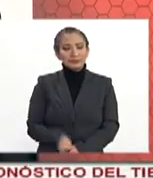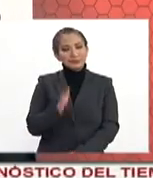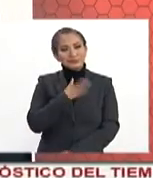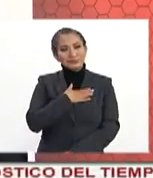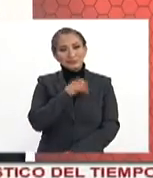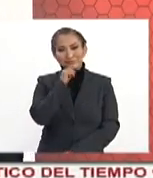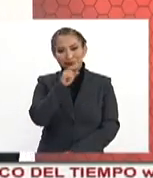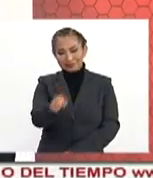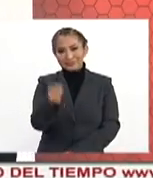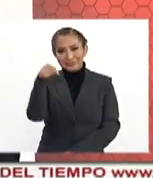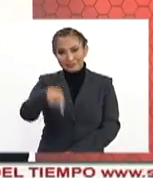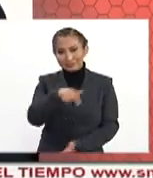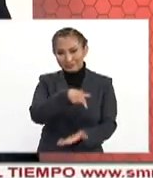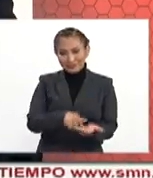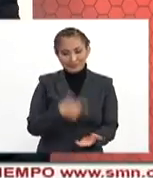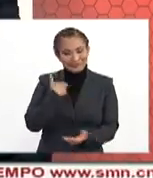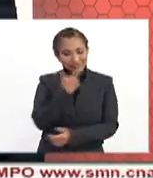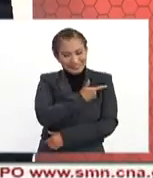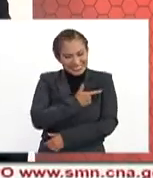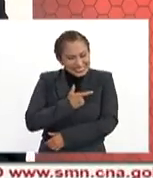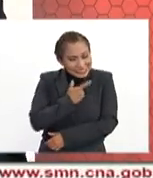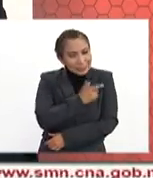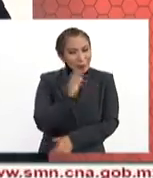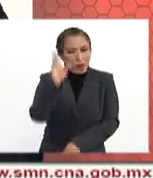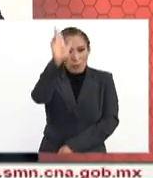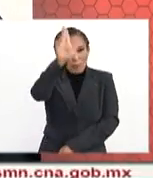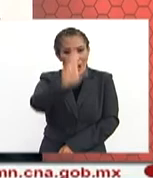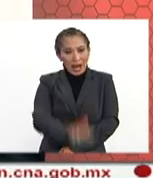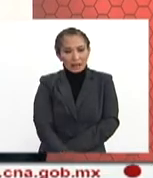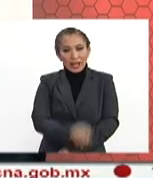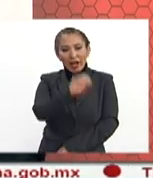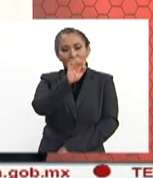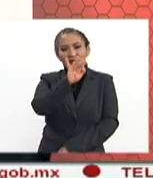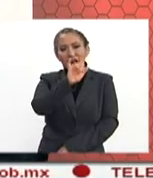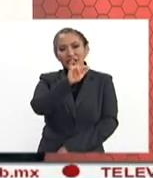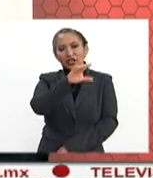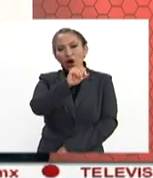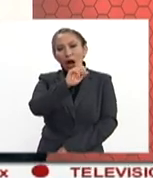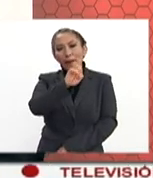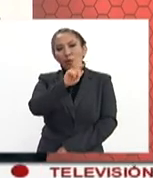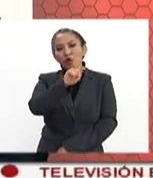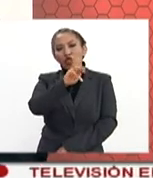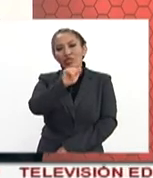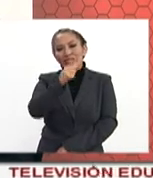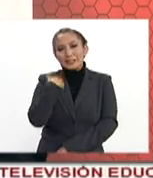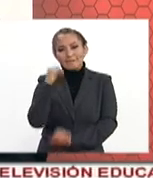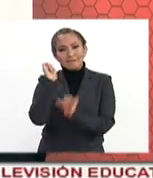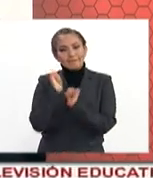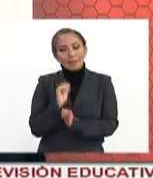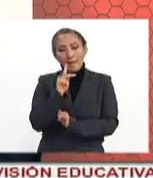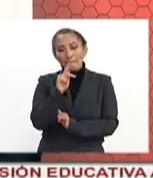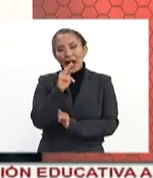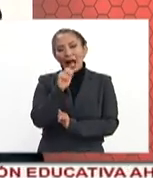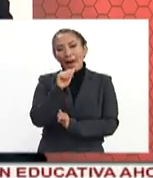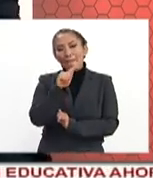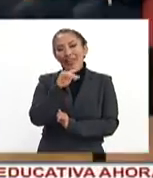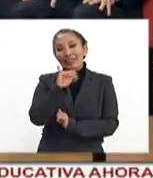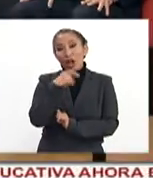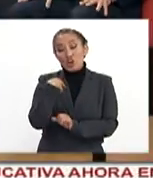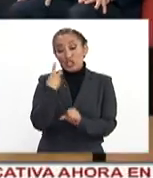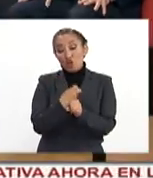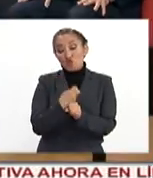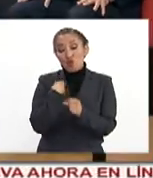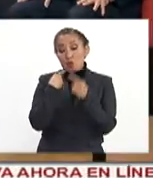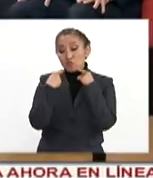Y bueno, pues también tenemos en el estudio, lo cual es un placer como cada martes, Francisco Abundis, director de Parametría. Hoy se celebra el